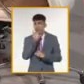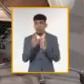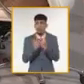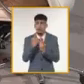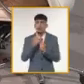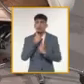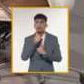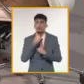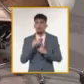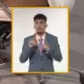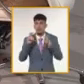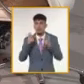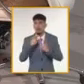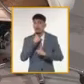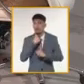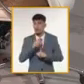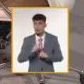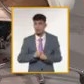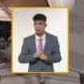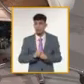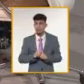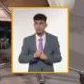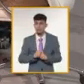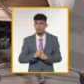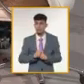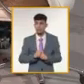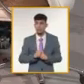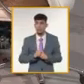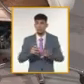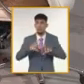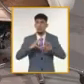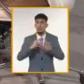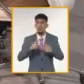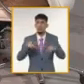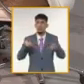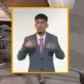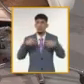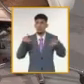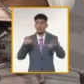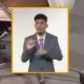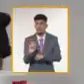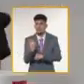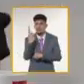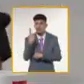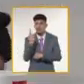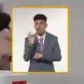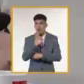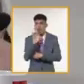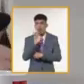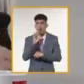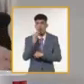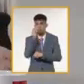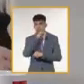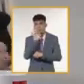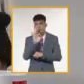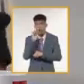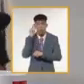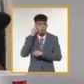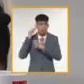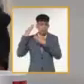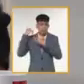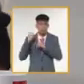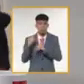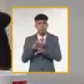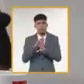por ejemplo, de el patrón, la cuestión musical, de si es autóctono o si es foráneo. Yo creo que nosotros tenemos que entender ya de